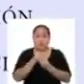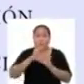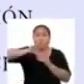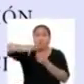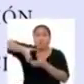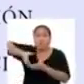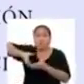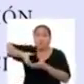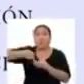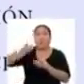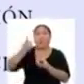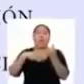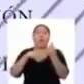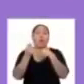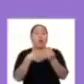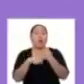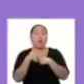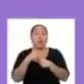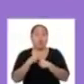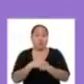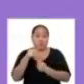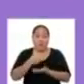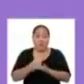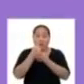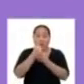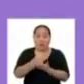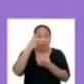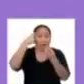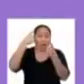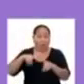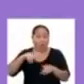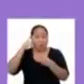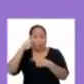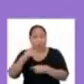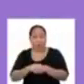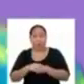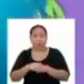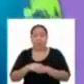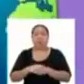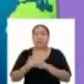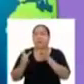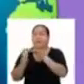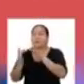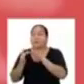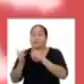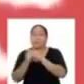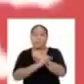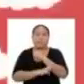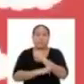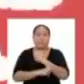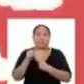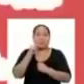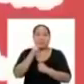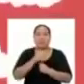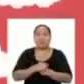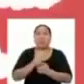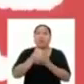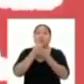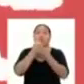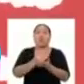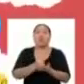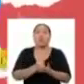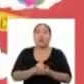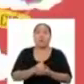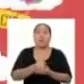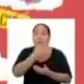favorecer el comercio entre países. Hoy en día es más fácil relacionarse con personas de todo el mundo, gracias a la mejora de las